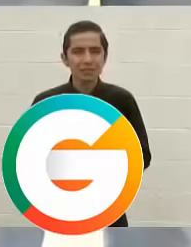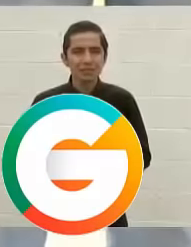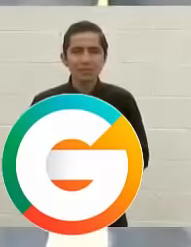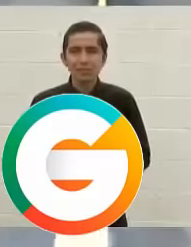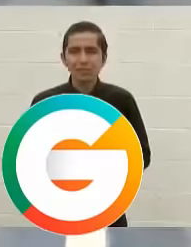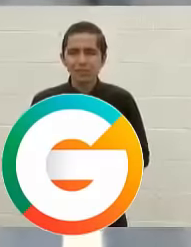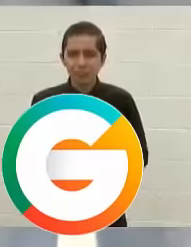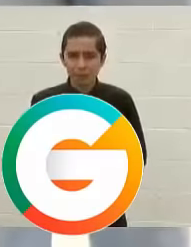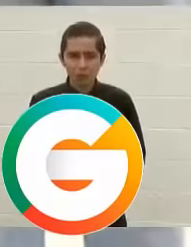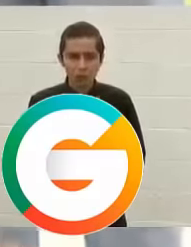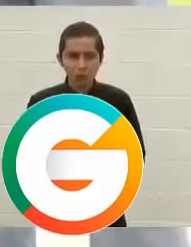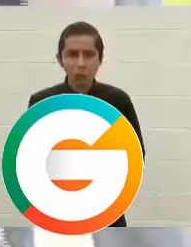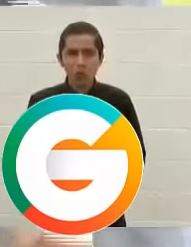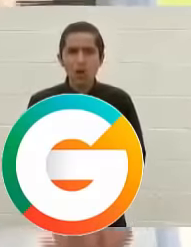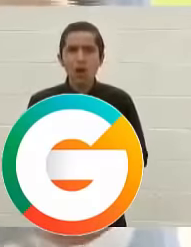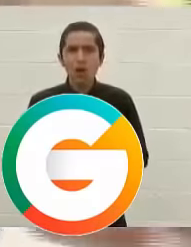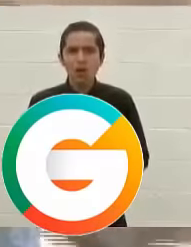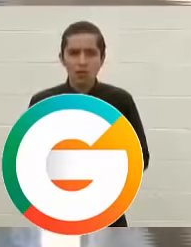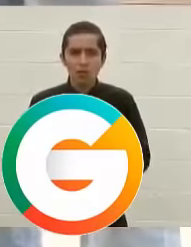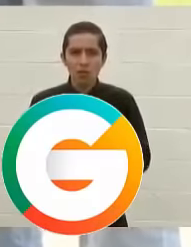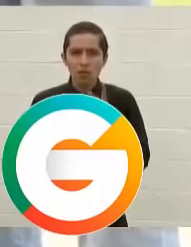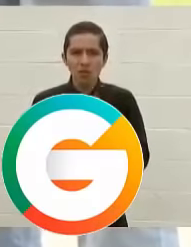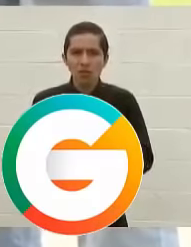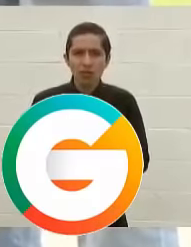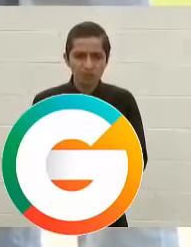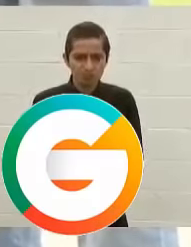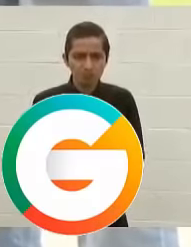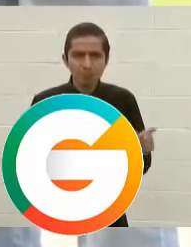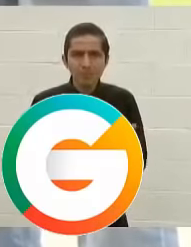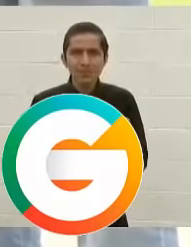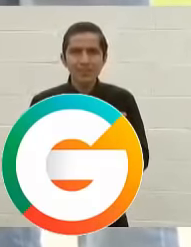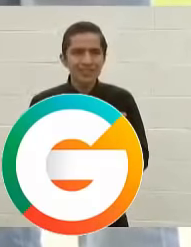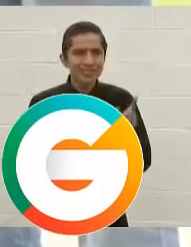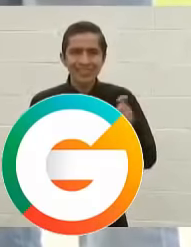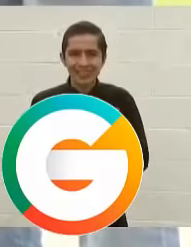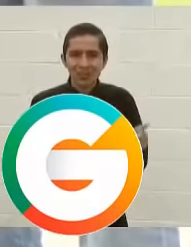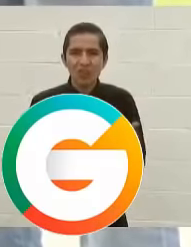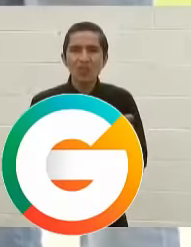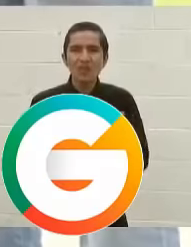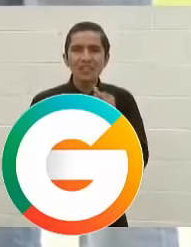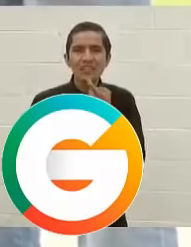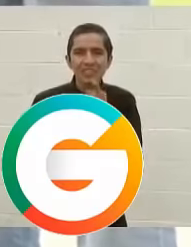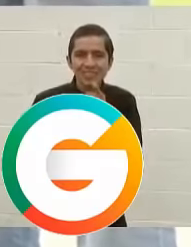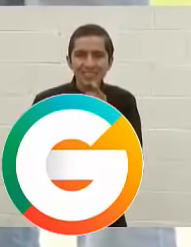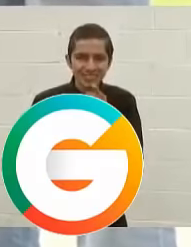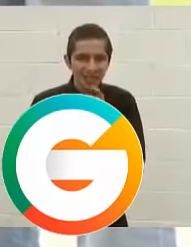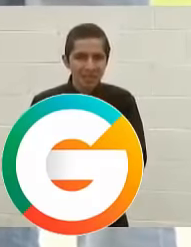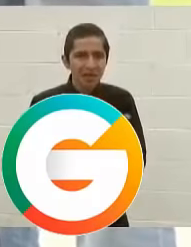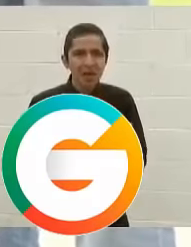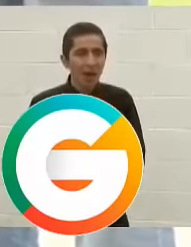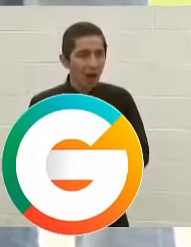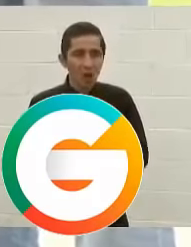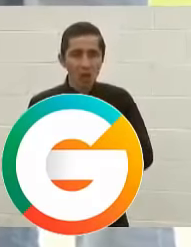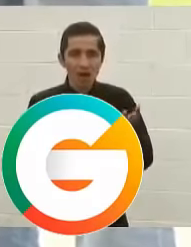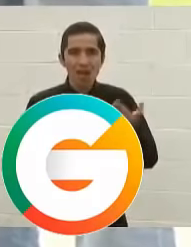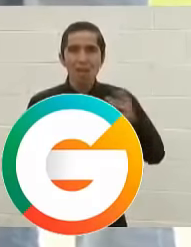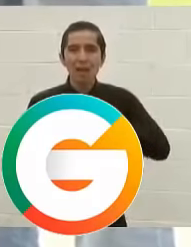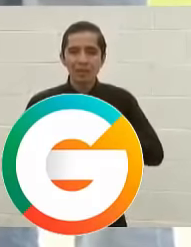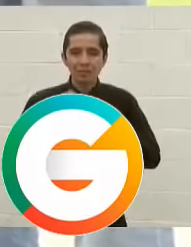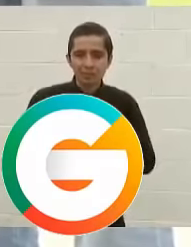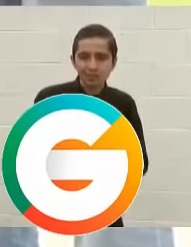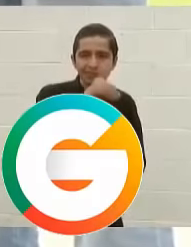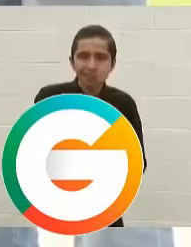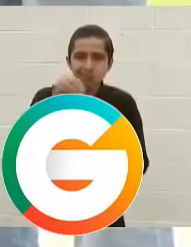Si se va a reforzar la seguridad del presidente López Obrador, más ahora que está saliendo de gira y haciendo largos